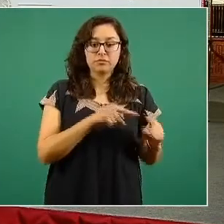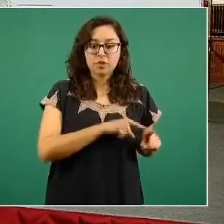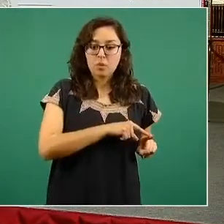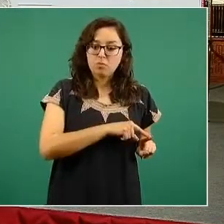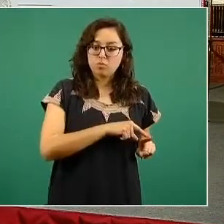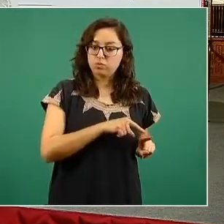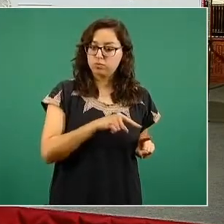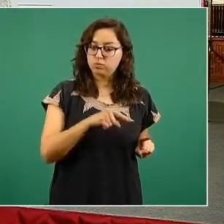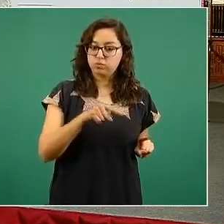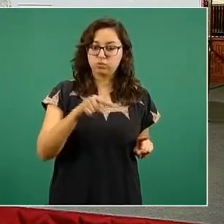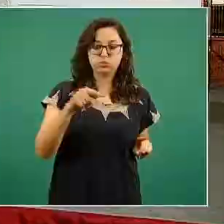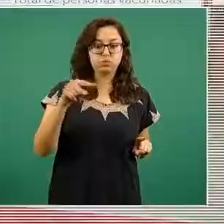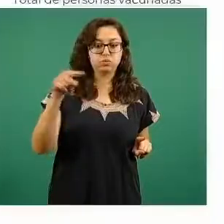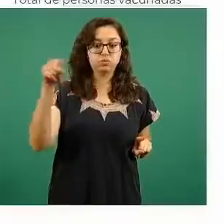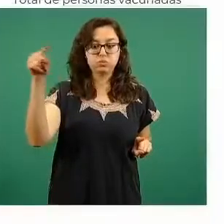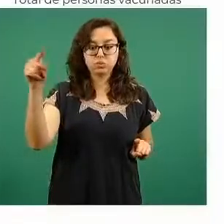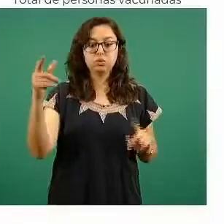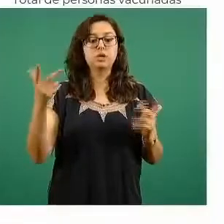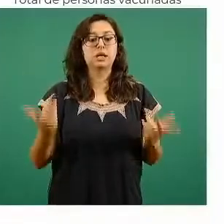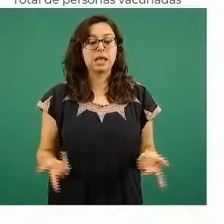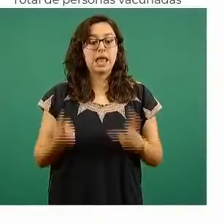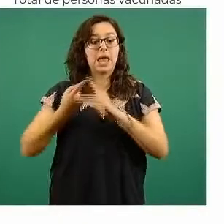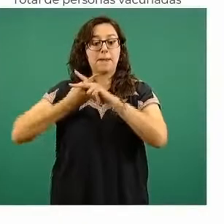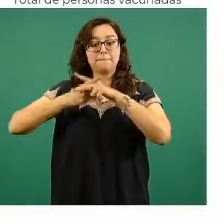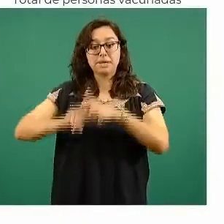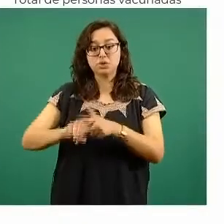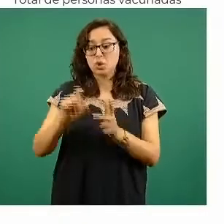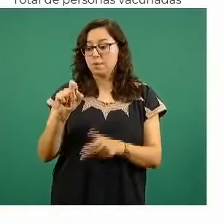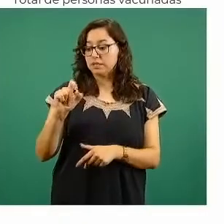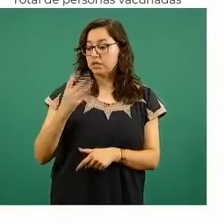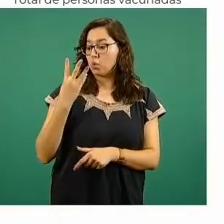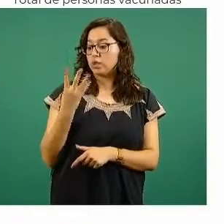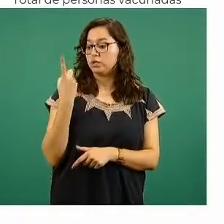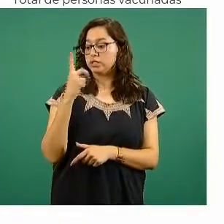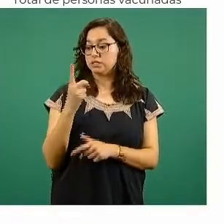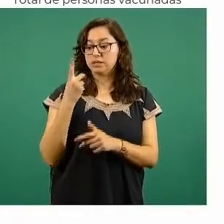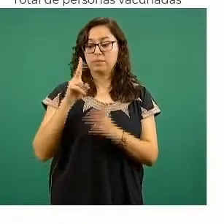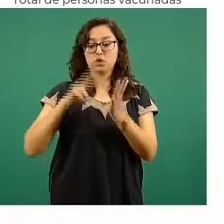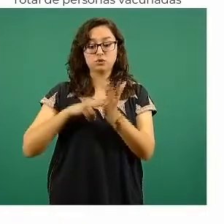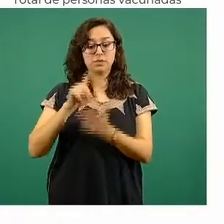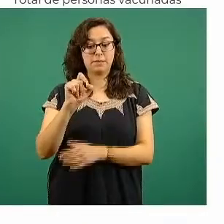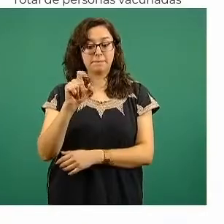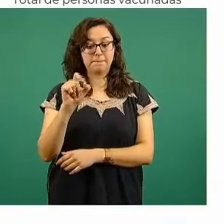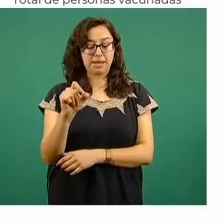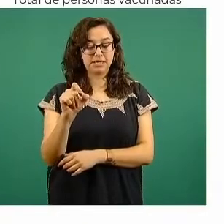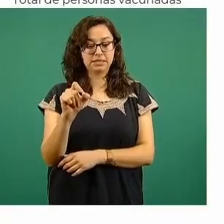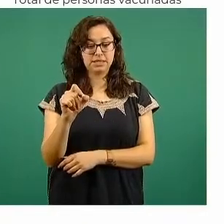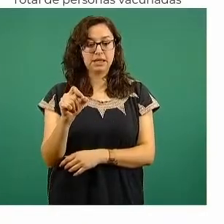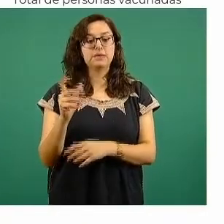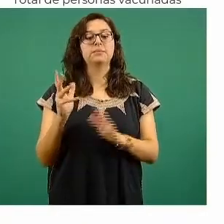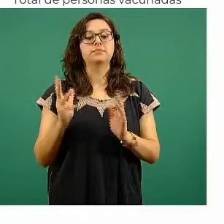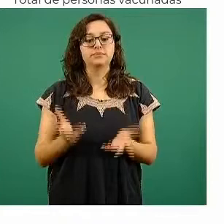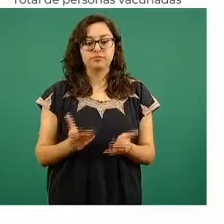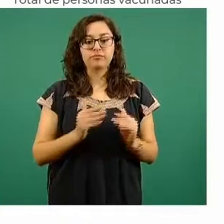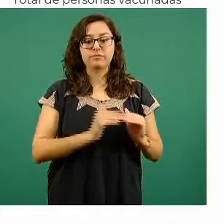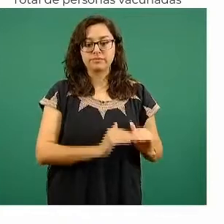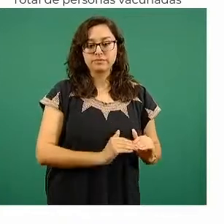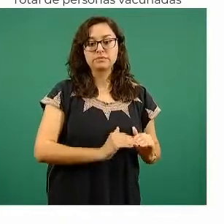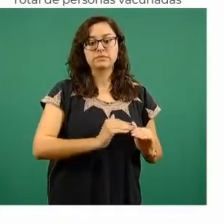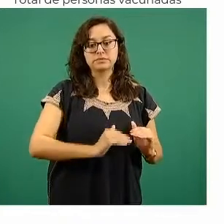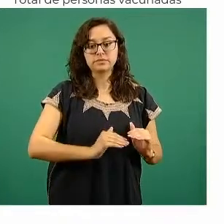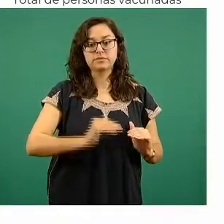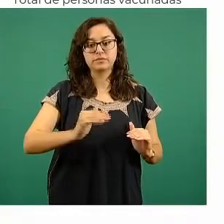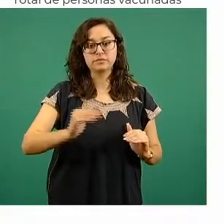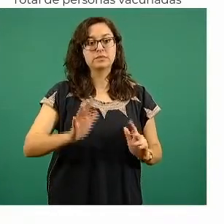lineal. Hemos tenido, a partir de que empezamos, el 24 de diciembre de 2020, tuvimos después ya